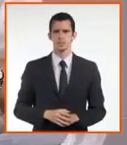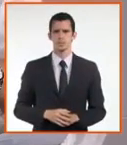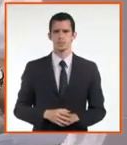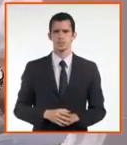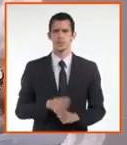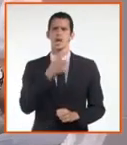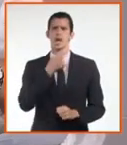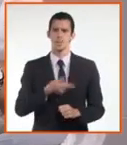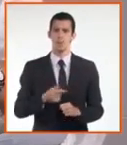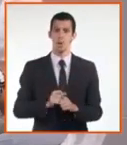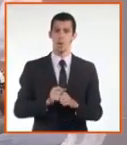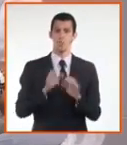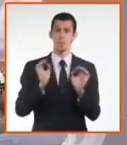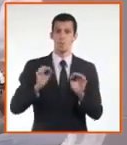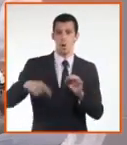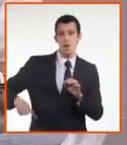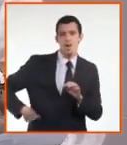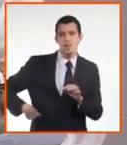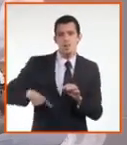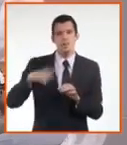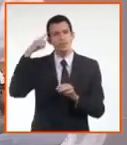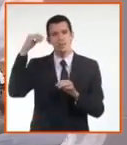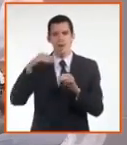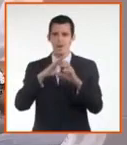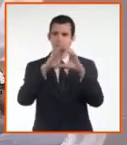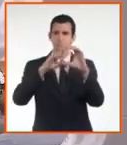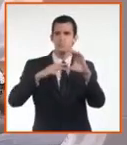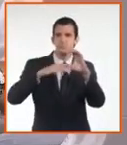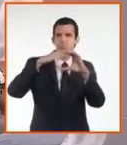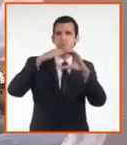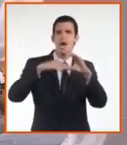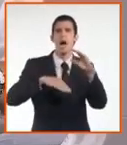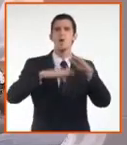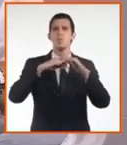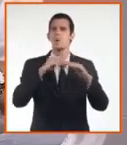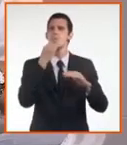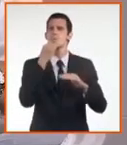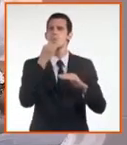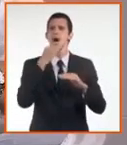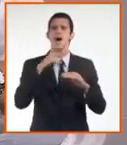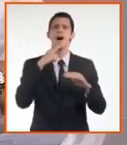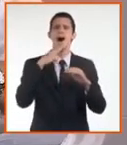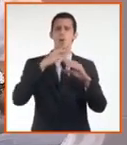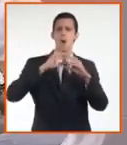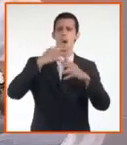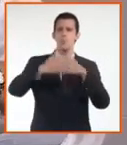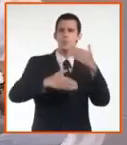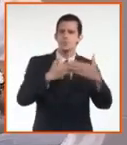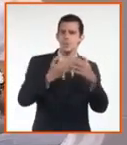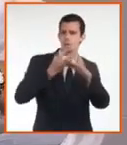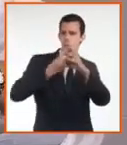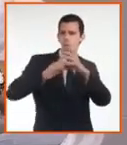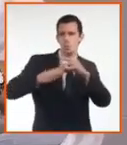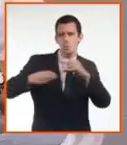la formación de los de los cálculos esto fue en el 2021 el doctor se refería a otro pero bueno son productos